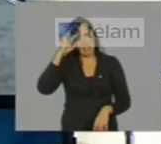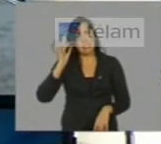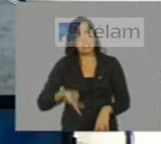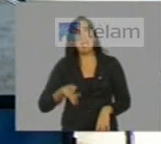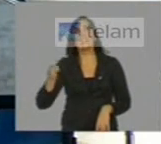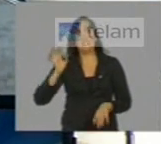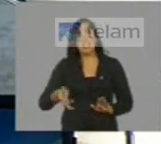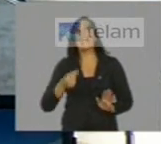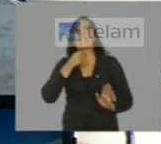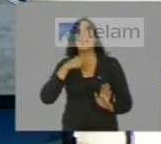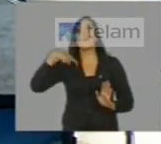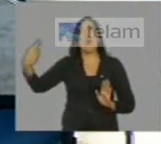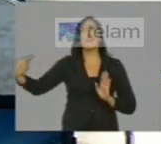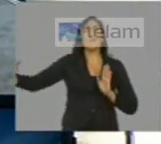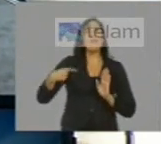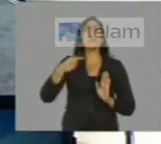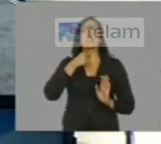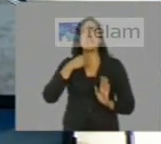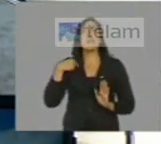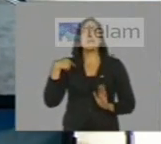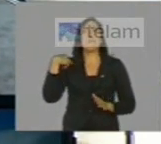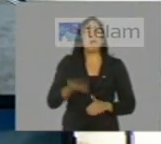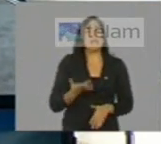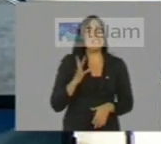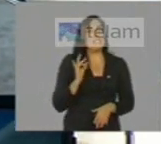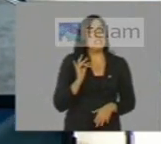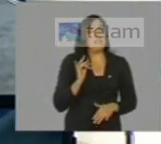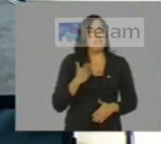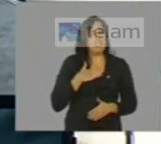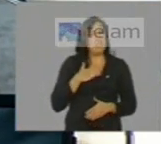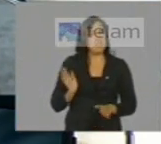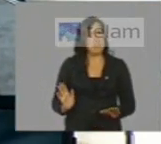querer hacer todavía más difícil. Porque